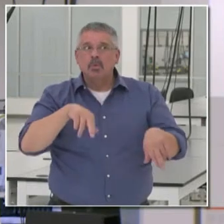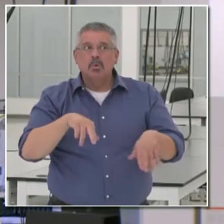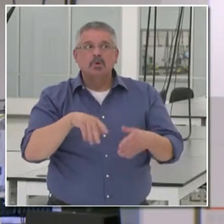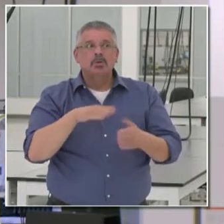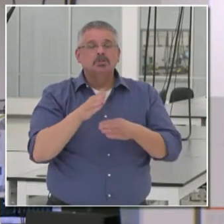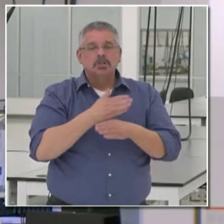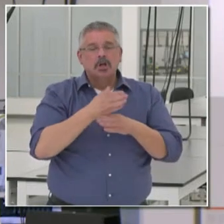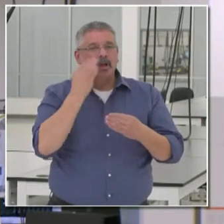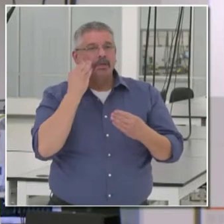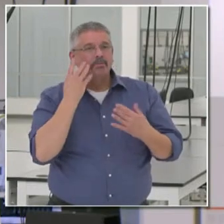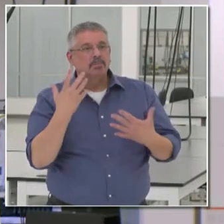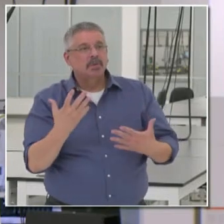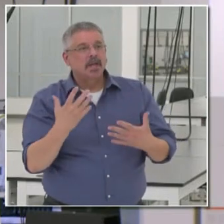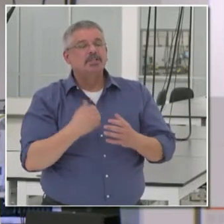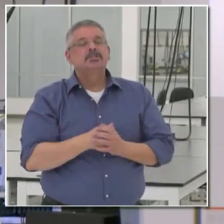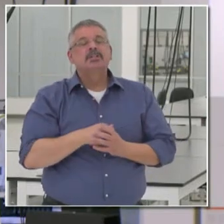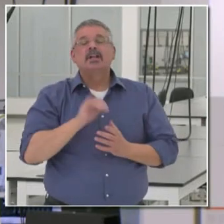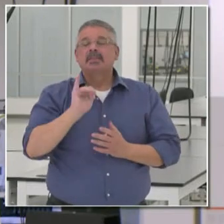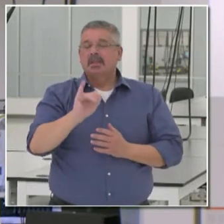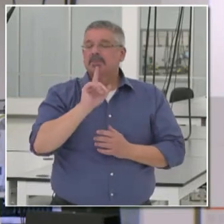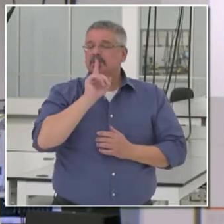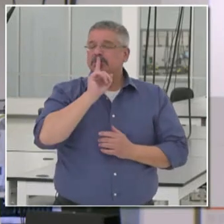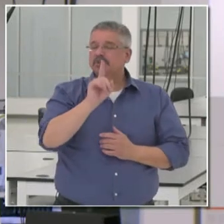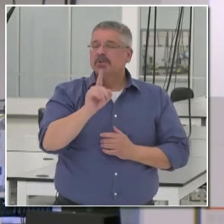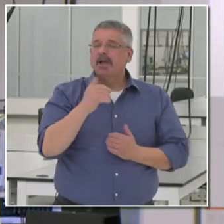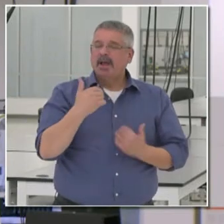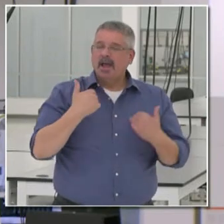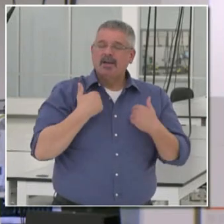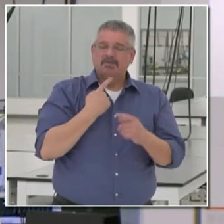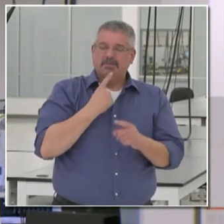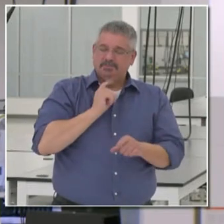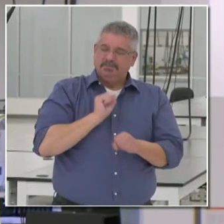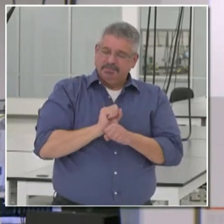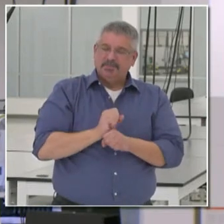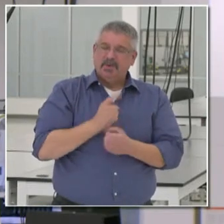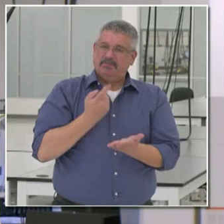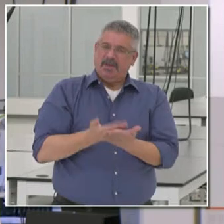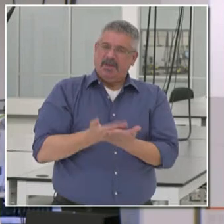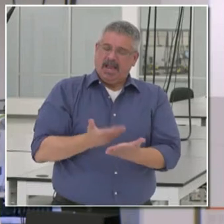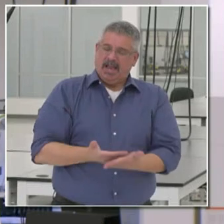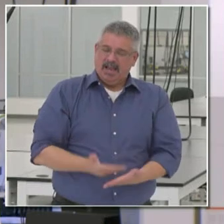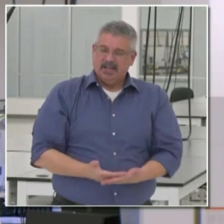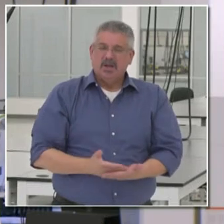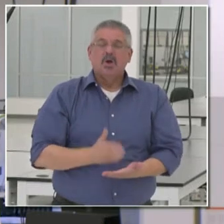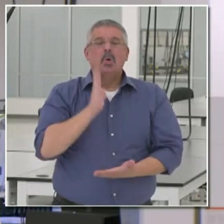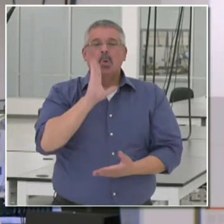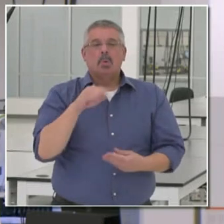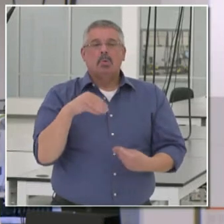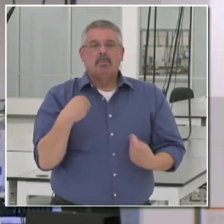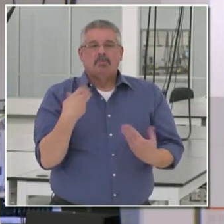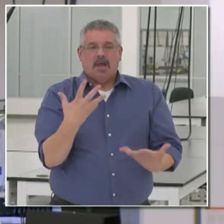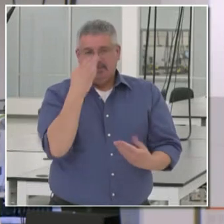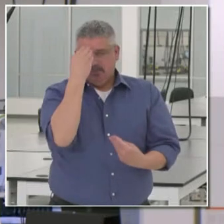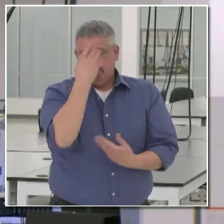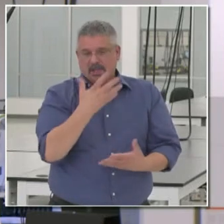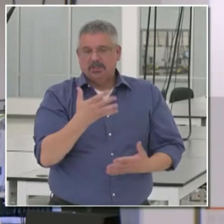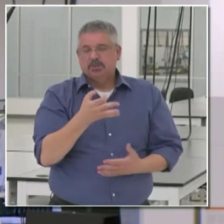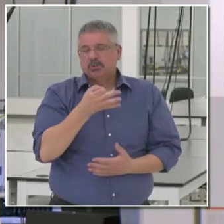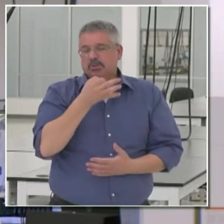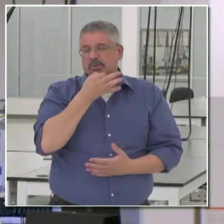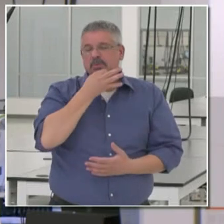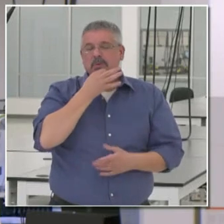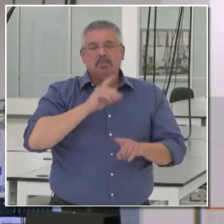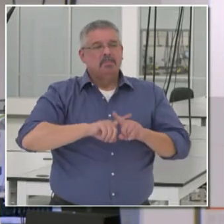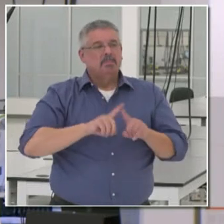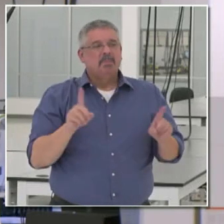reglamento los que comparten información quiero que se aseguren de tener los hechos y nosotros sí estaremos proporcionando esta